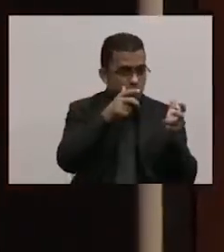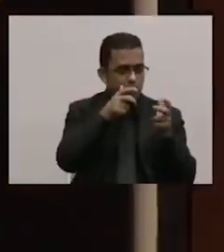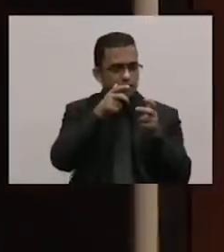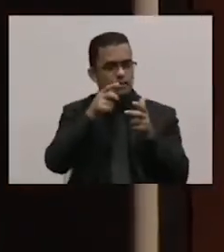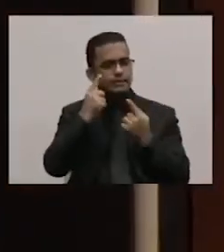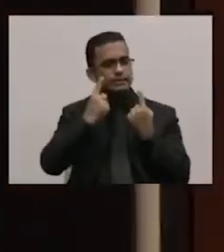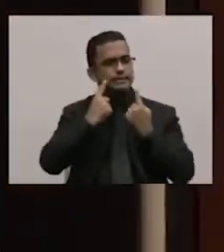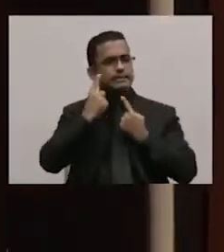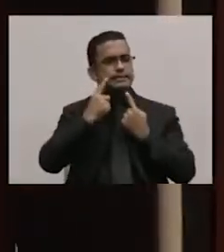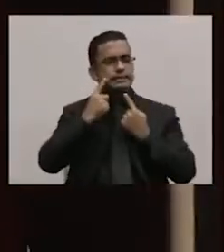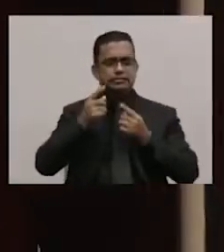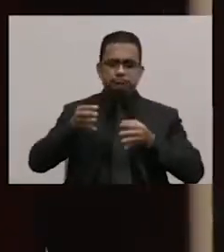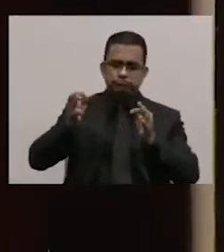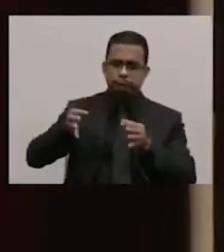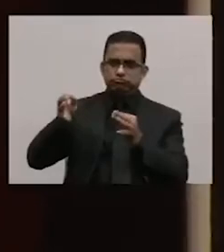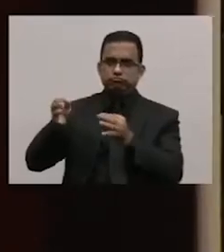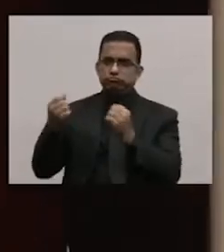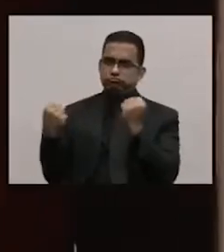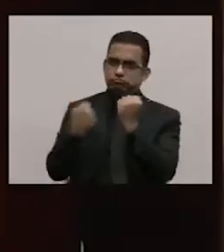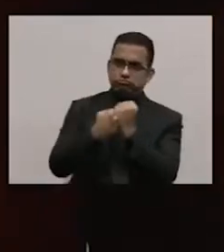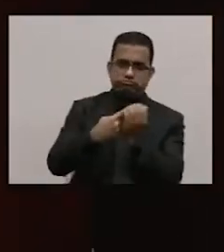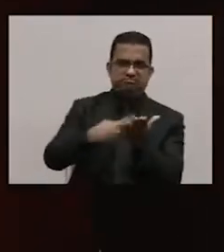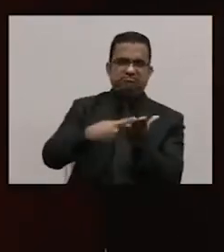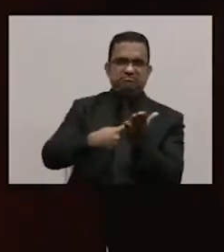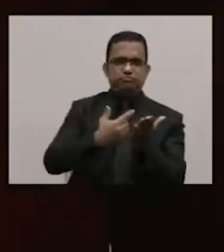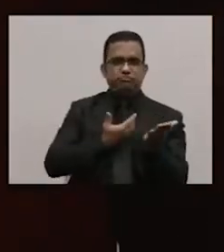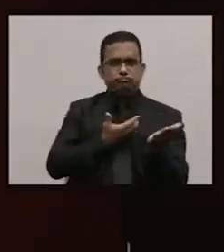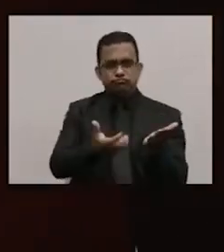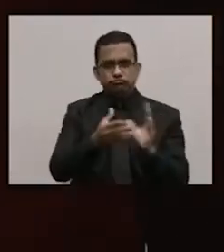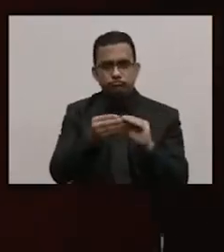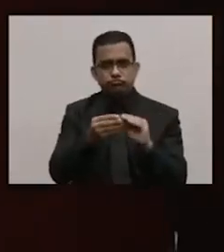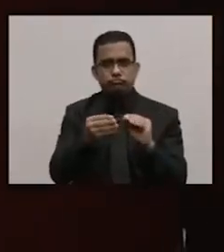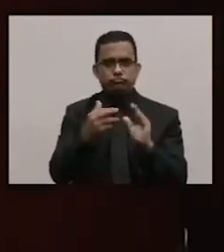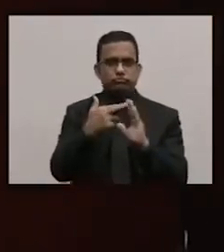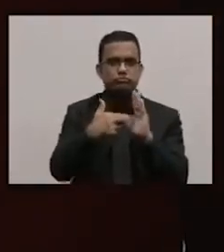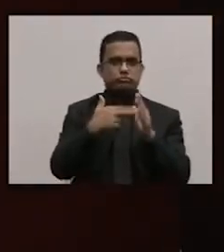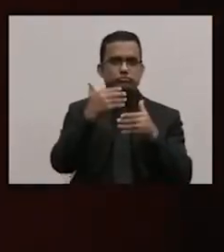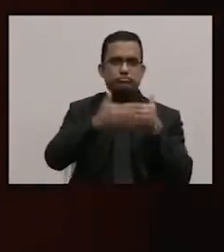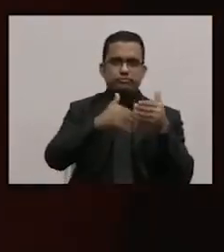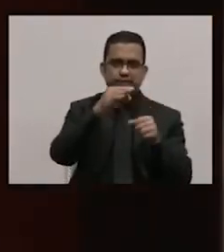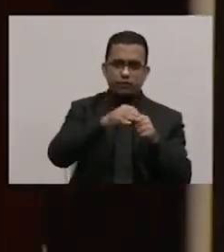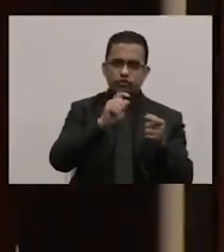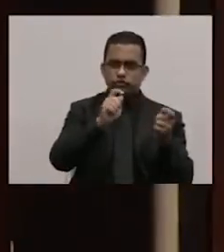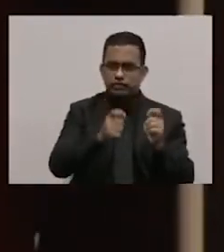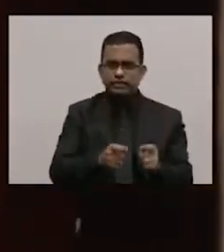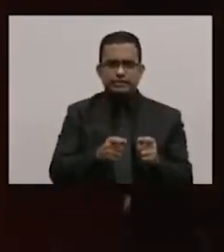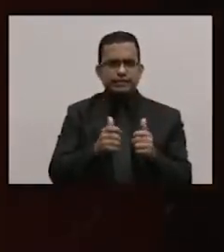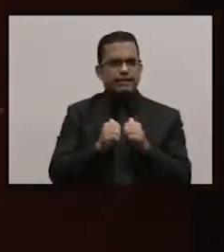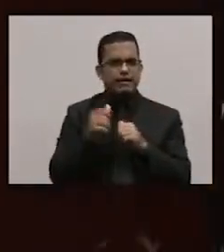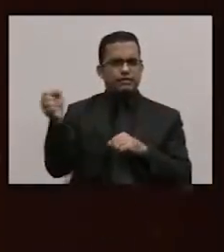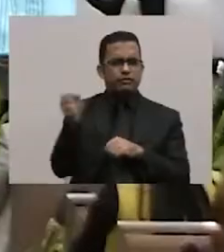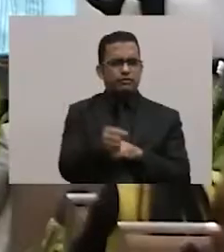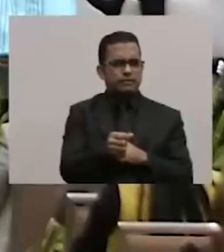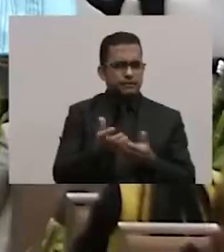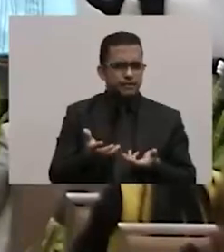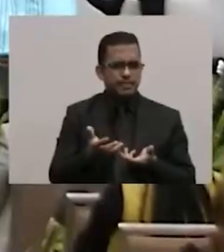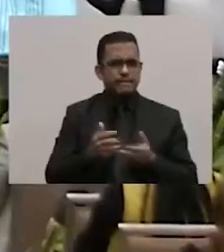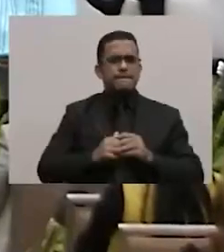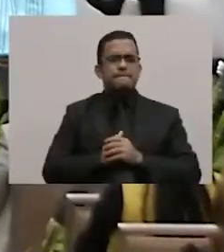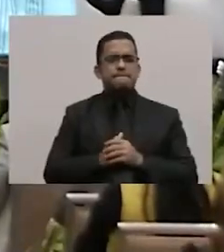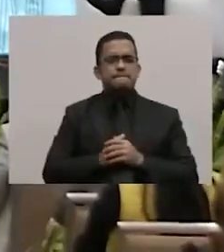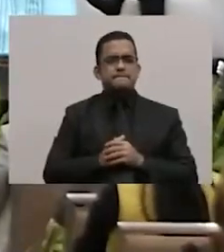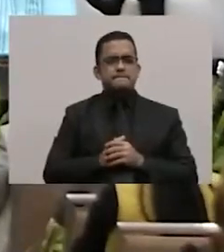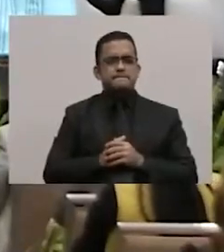fundamentales relativas a estos puntos de libertad de expresión y a la reforma electoral? Gracias. Bien.